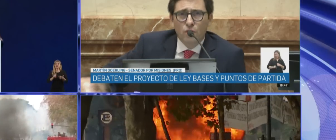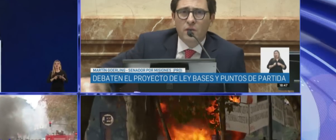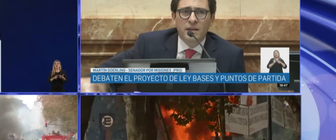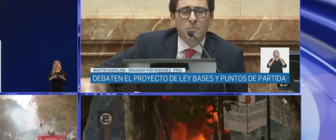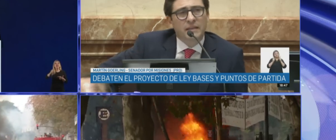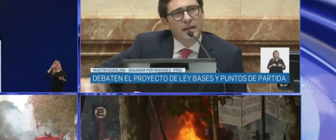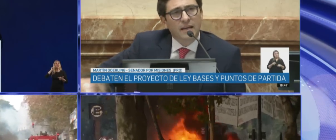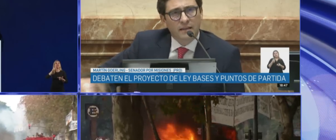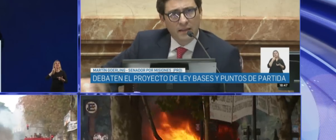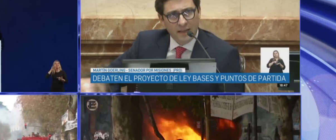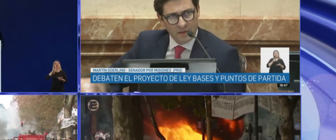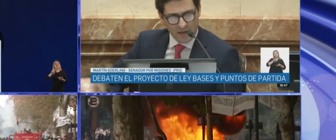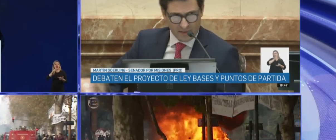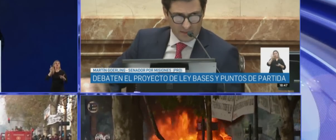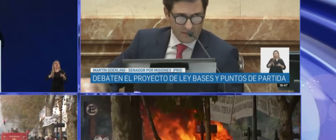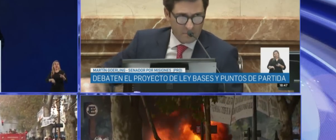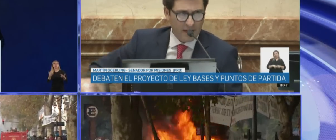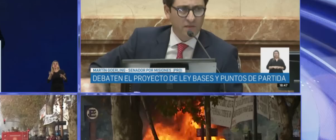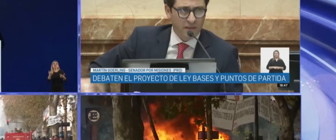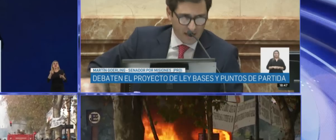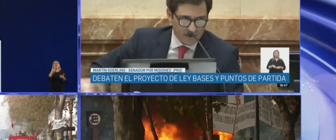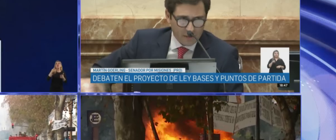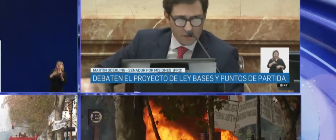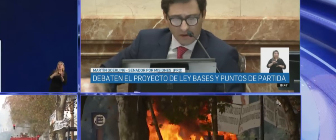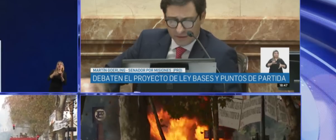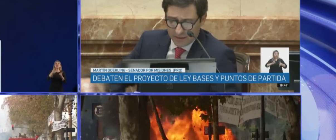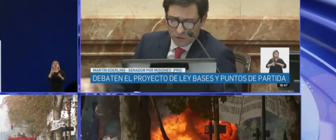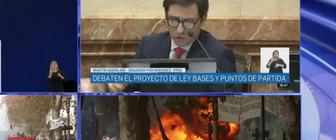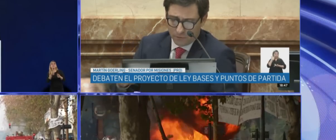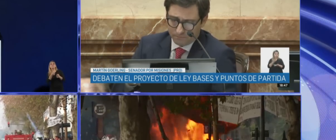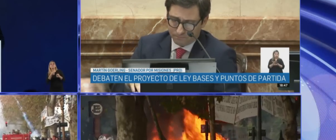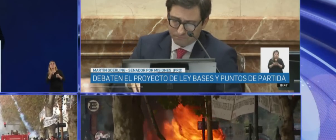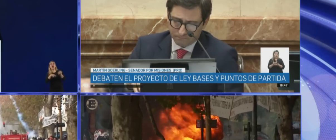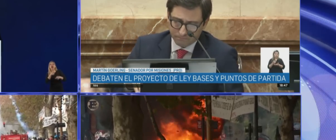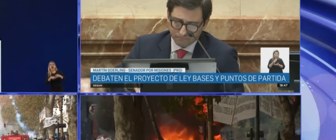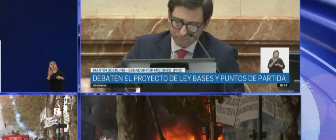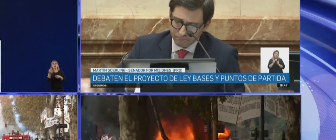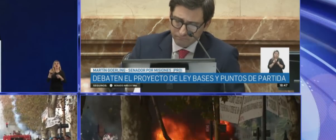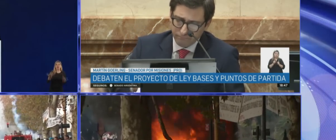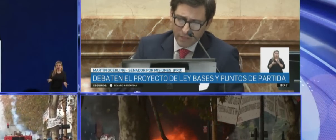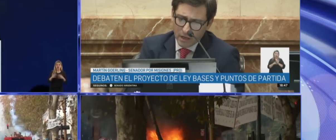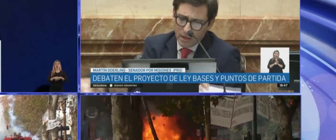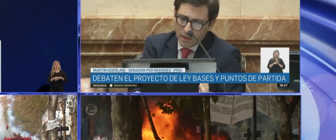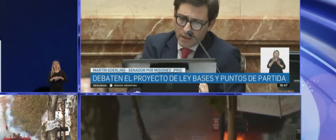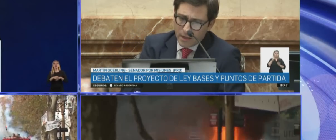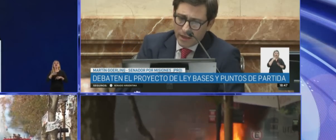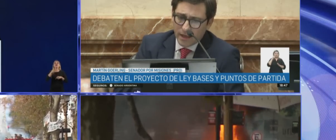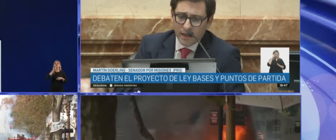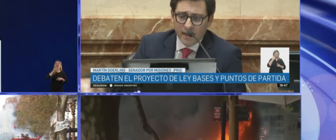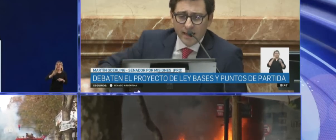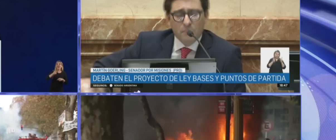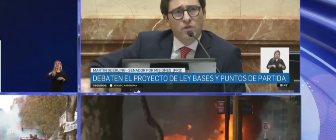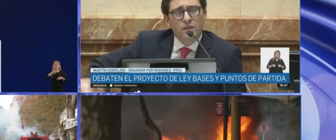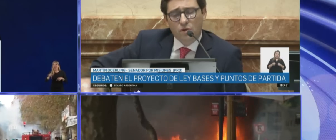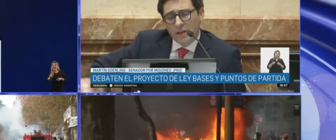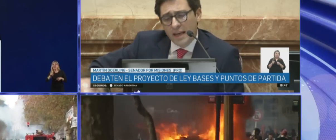keynesiana de que la tasa de interés se determina en el mercado monetario. Porque la tasa de interés existe porque existe el tiempo, no porque